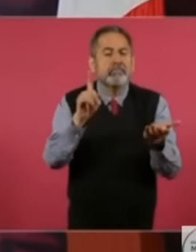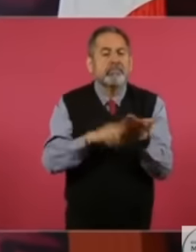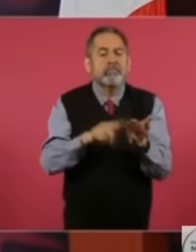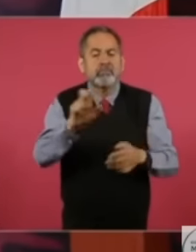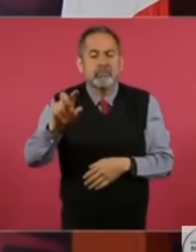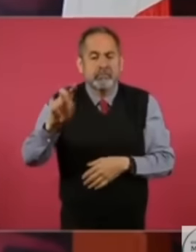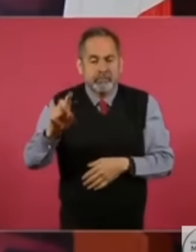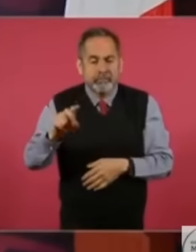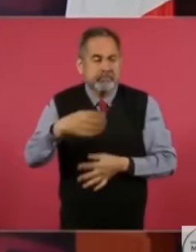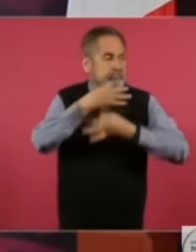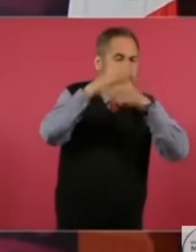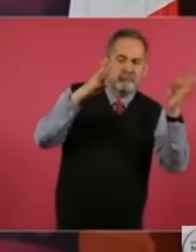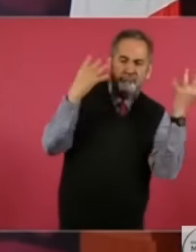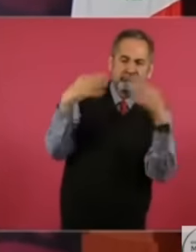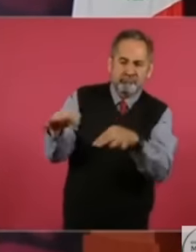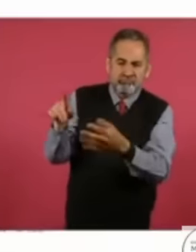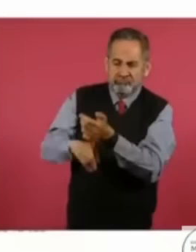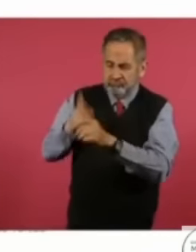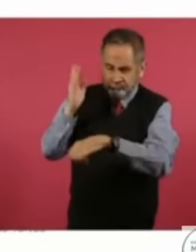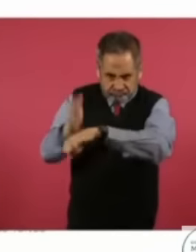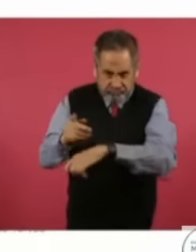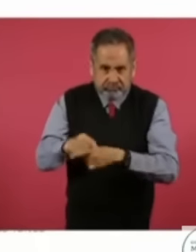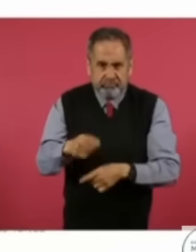1830, amonestación pública